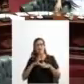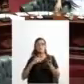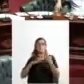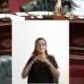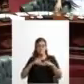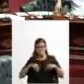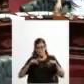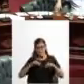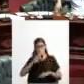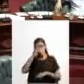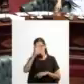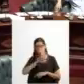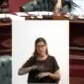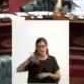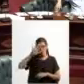historia de la tierra en el Uruguay.